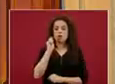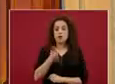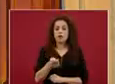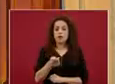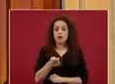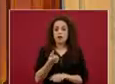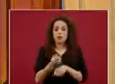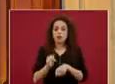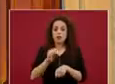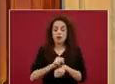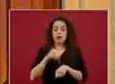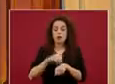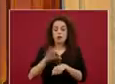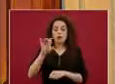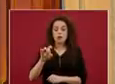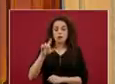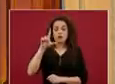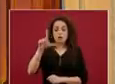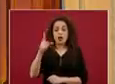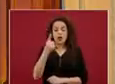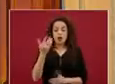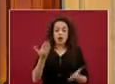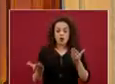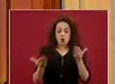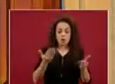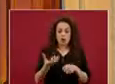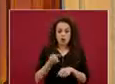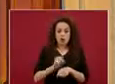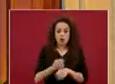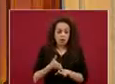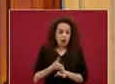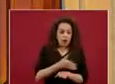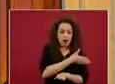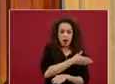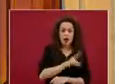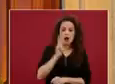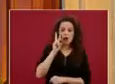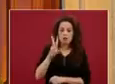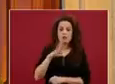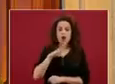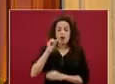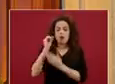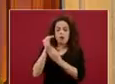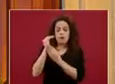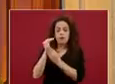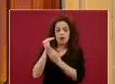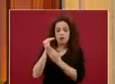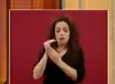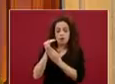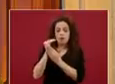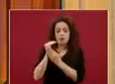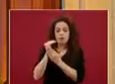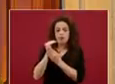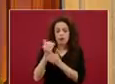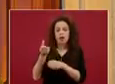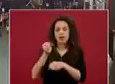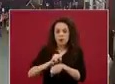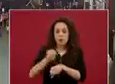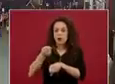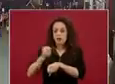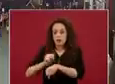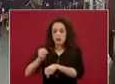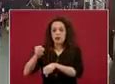la semana 37 en comparación a semanas previas, en donde habíamos visto incrementos ligeros semana con semana. Sin